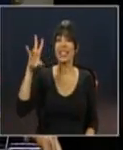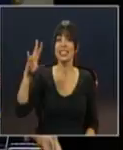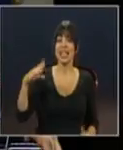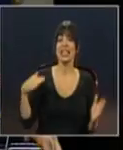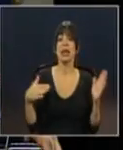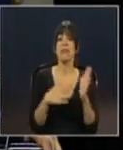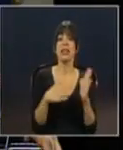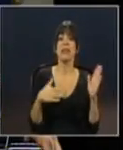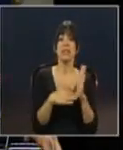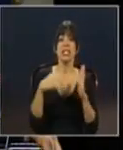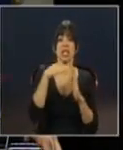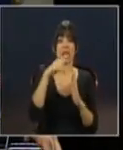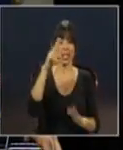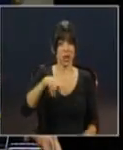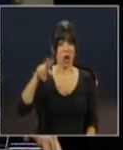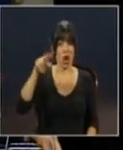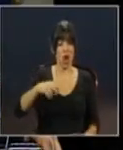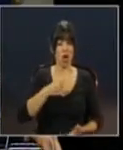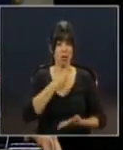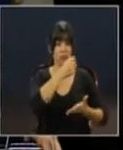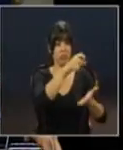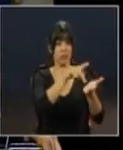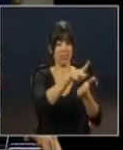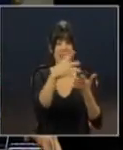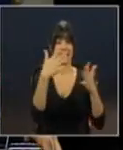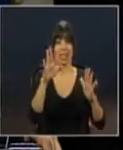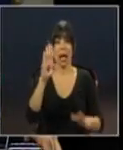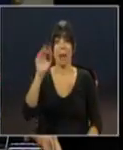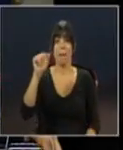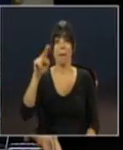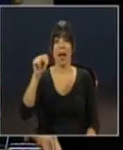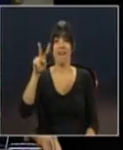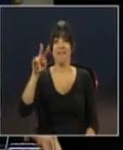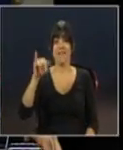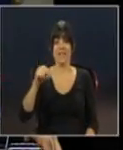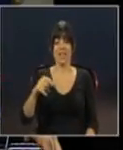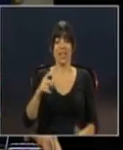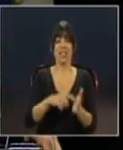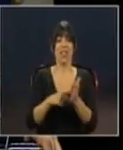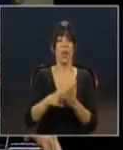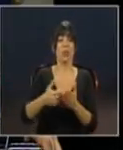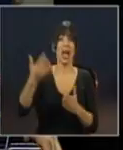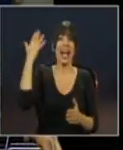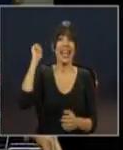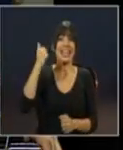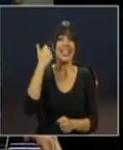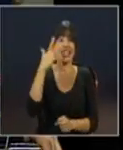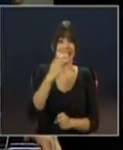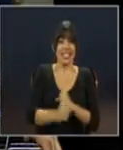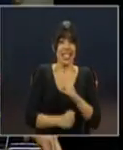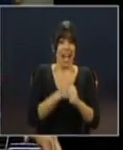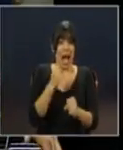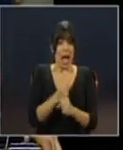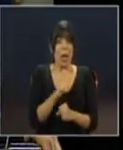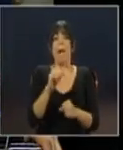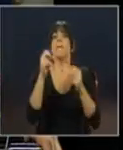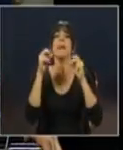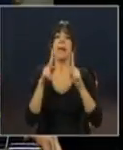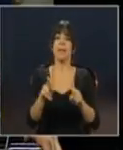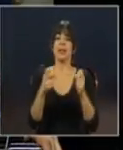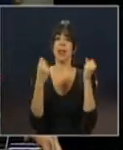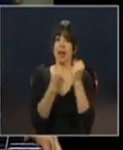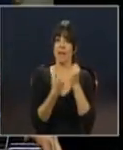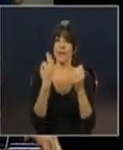567.000 millones de colones al Bambi, arrastradas de hace 15 años, lo que permite tener